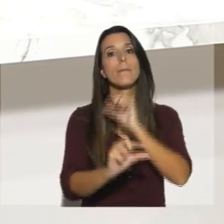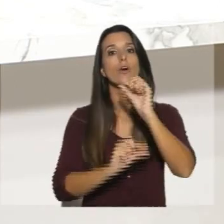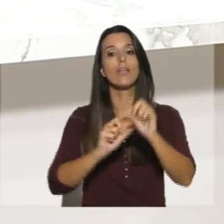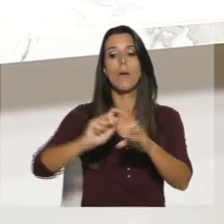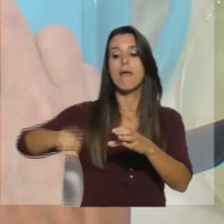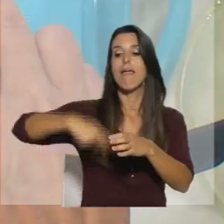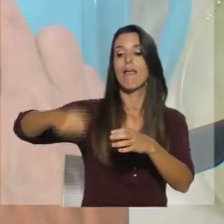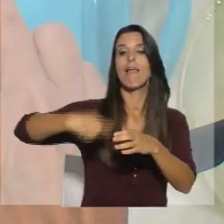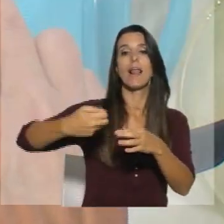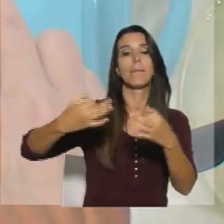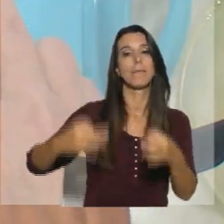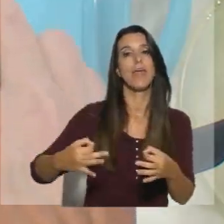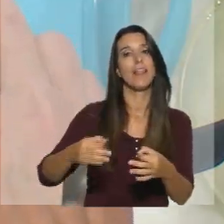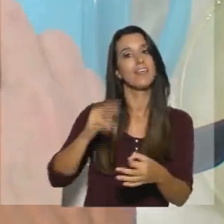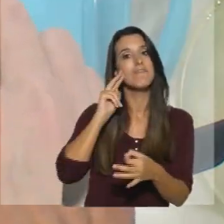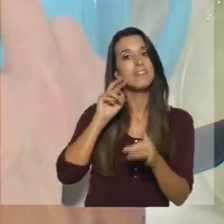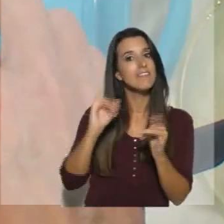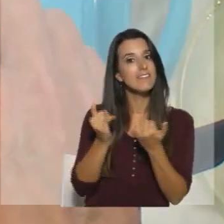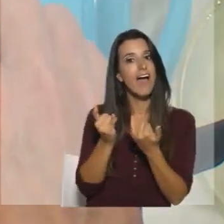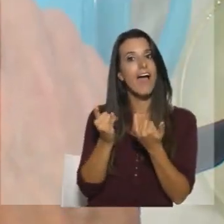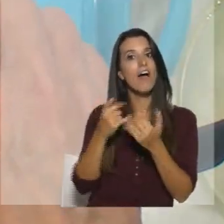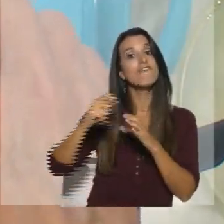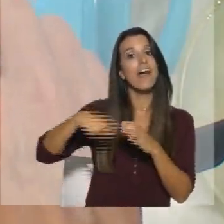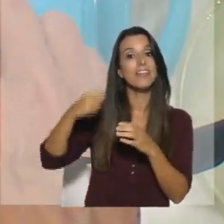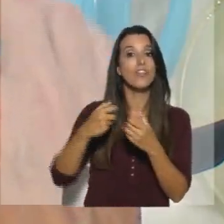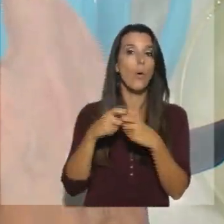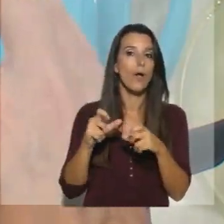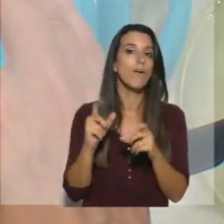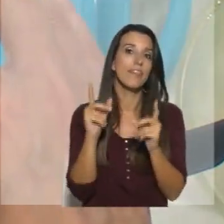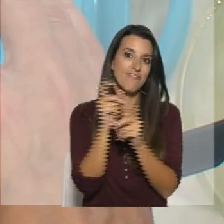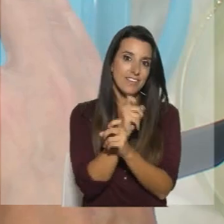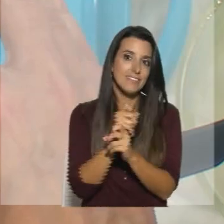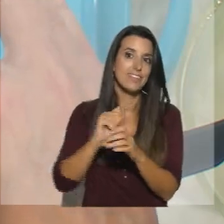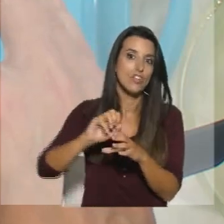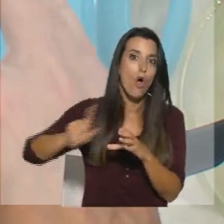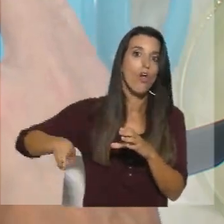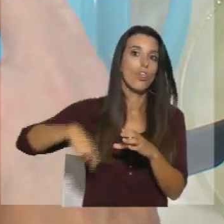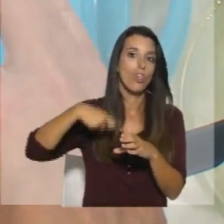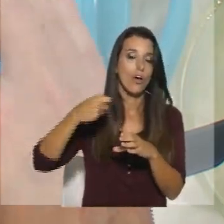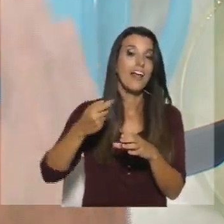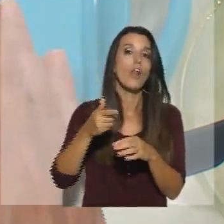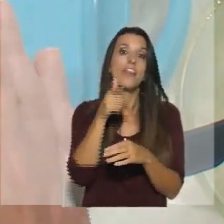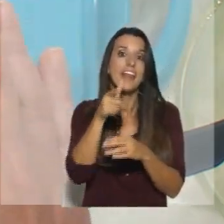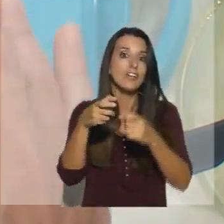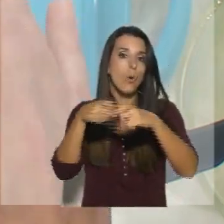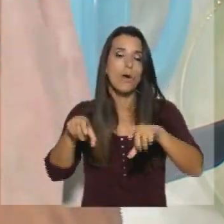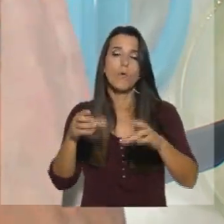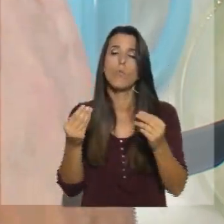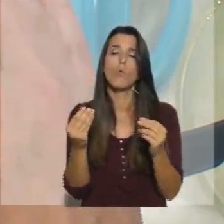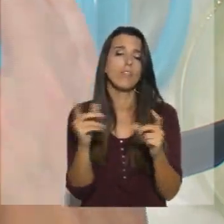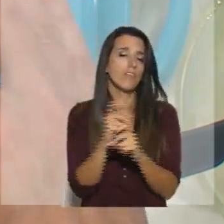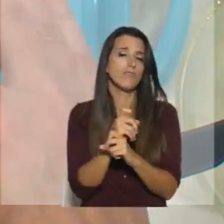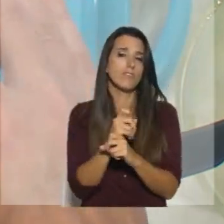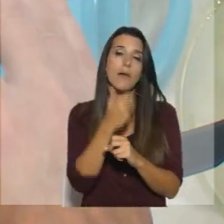bien. Viste que ya de por sí, aunque esté batido el huevo, te cuesta un poquito sí, incorporar. Sí, imagino si lo hubiéramos puesto directamente en la preparación, exacto, hubiera sido más